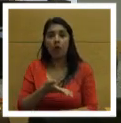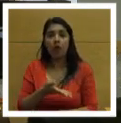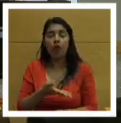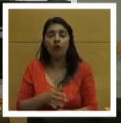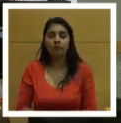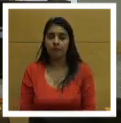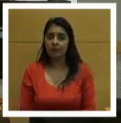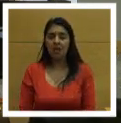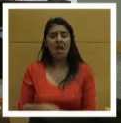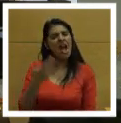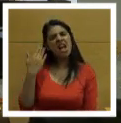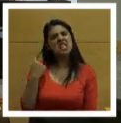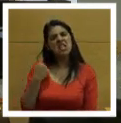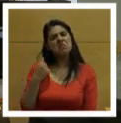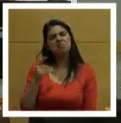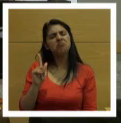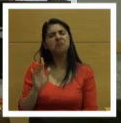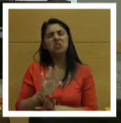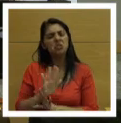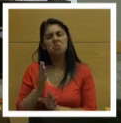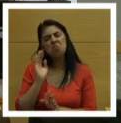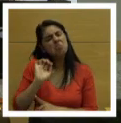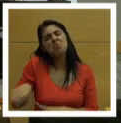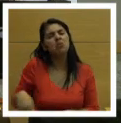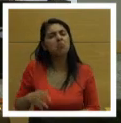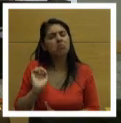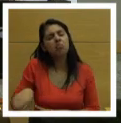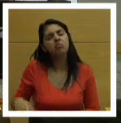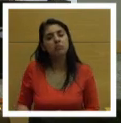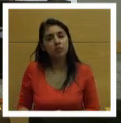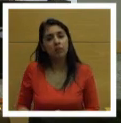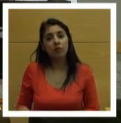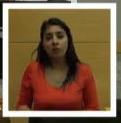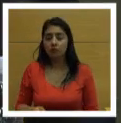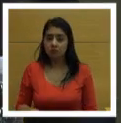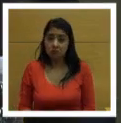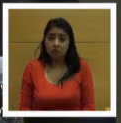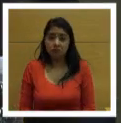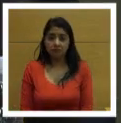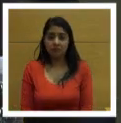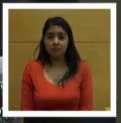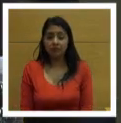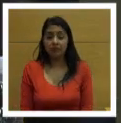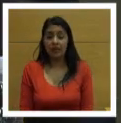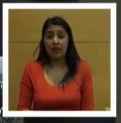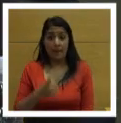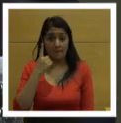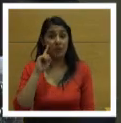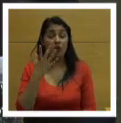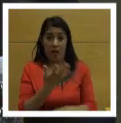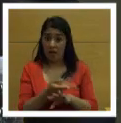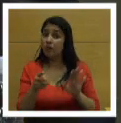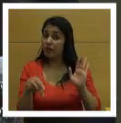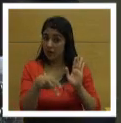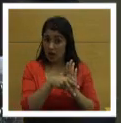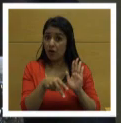Decisión ajena a una normativa